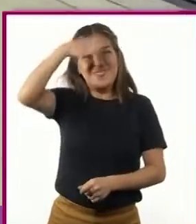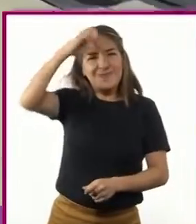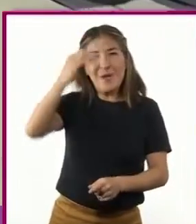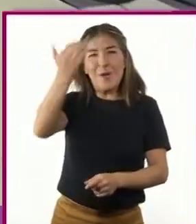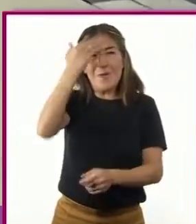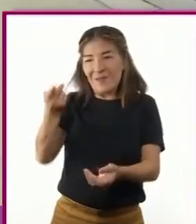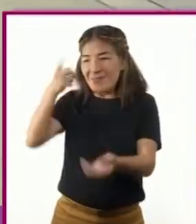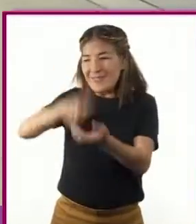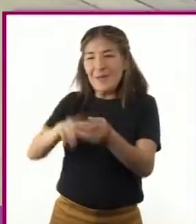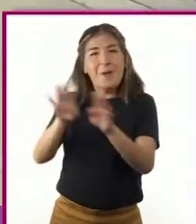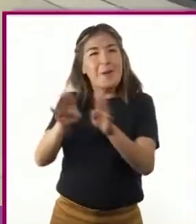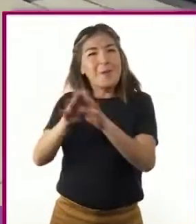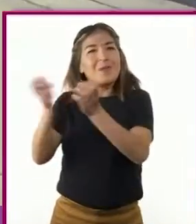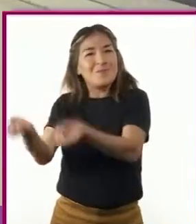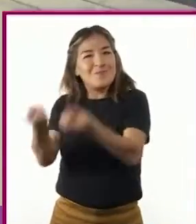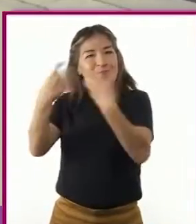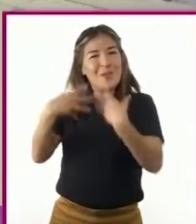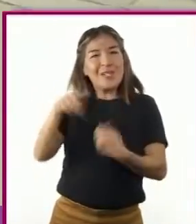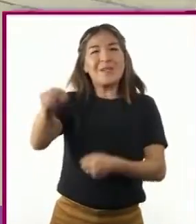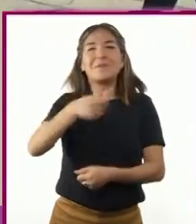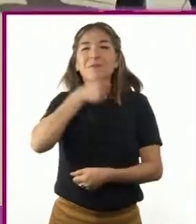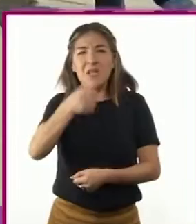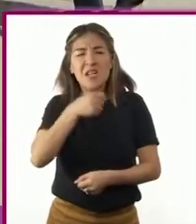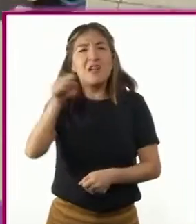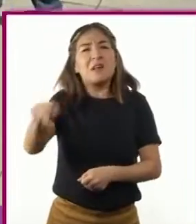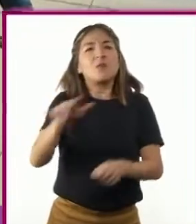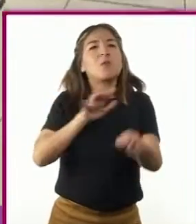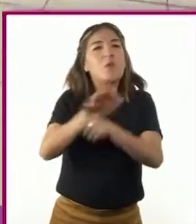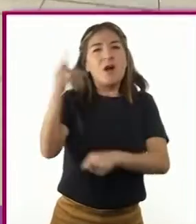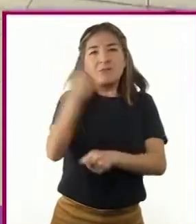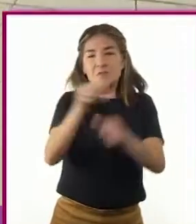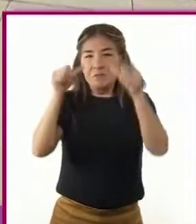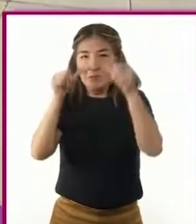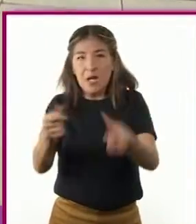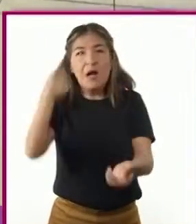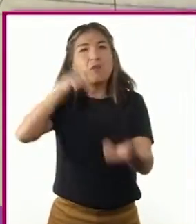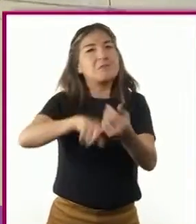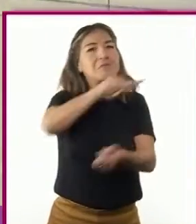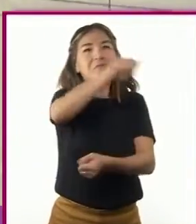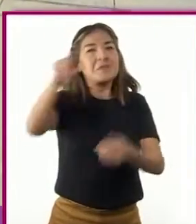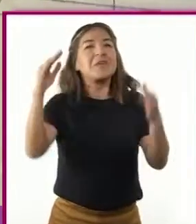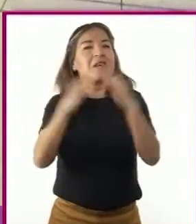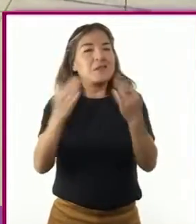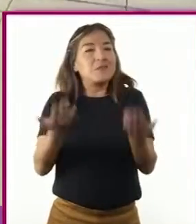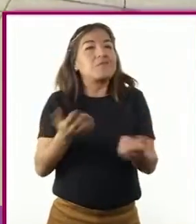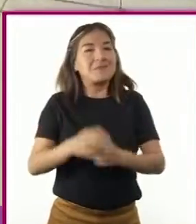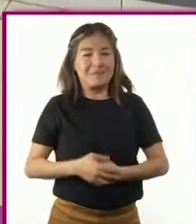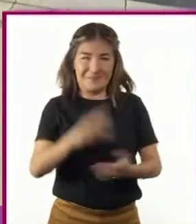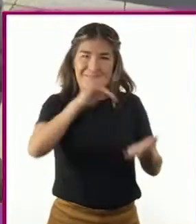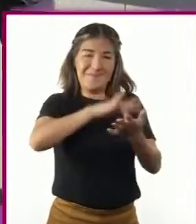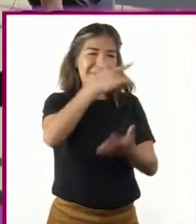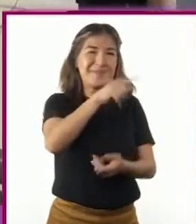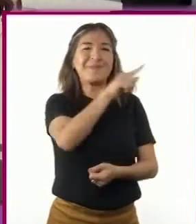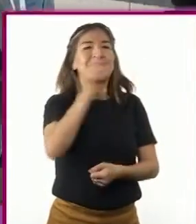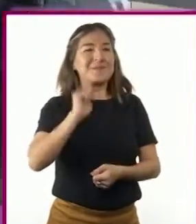experiencias. ¿Cuáles son las necesidades de los ancianos que viven en su comunidad? Gracias,